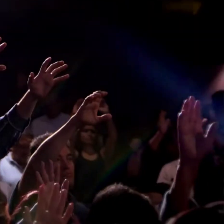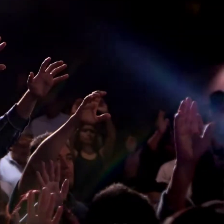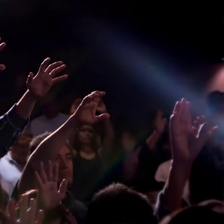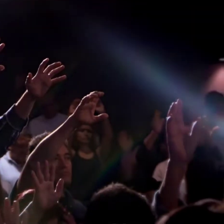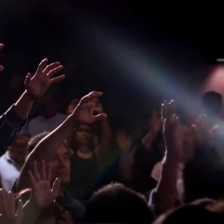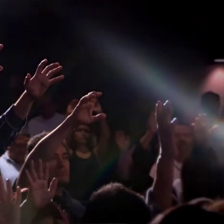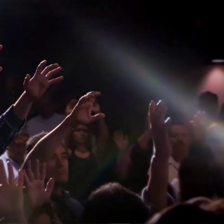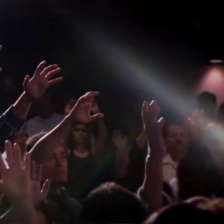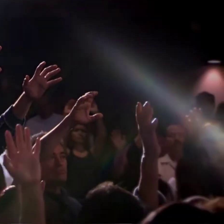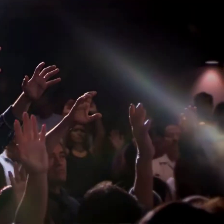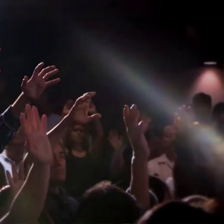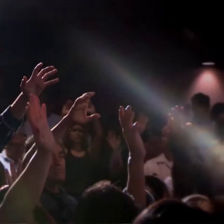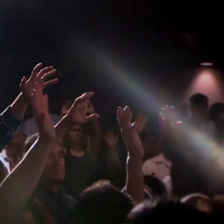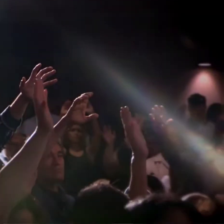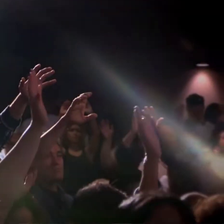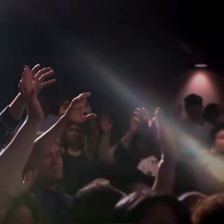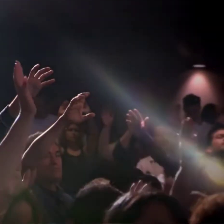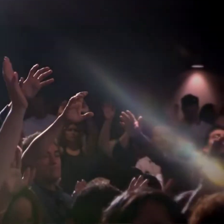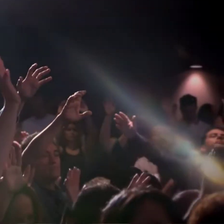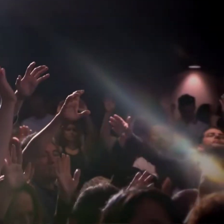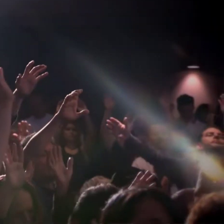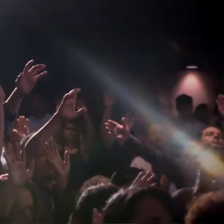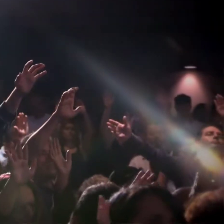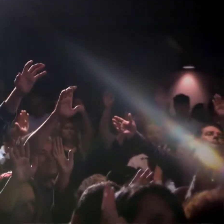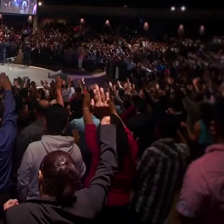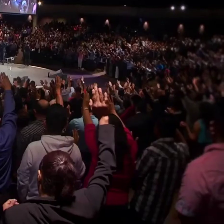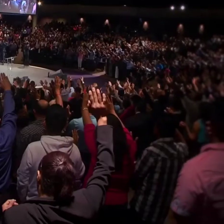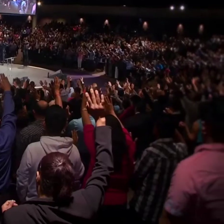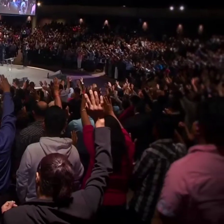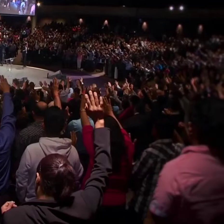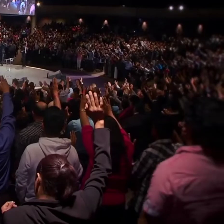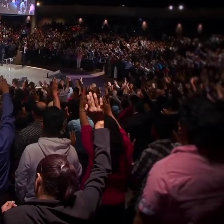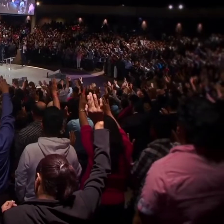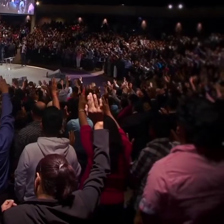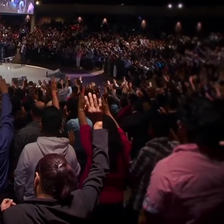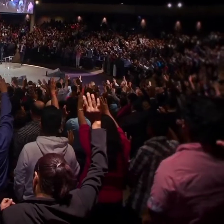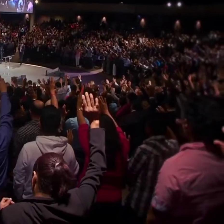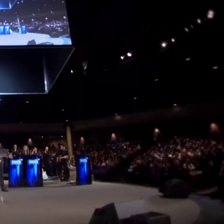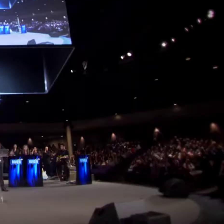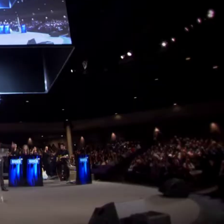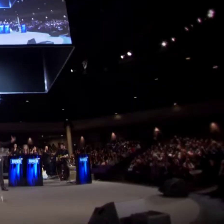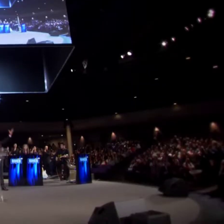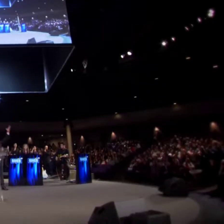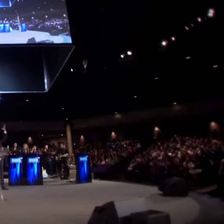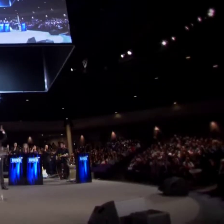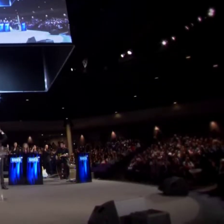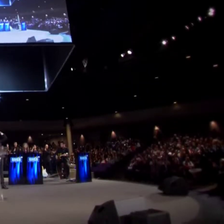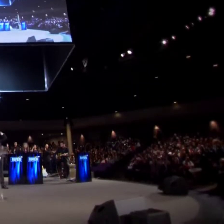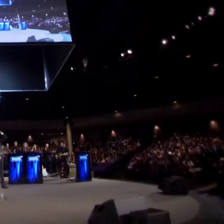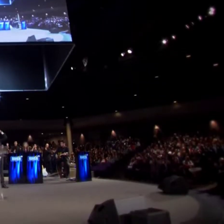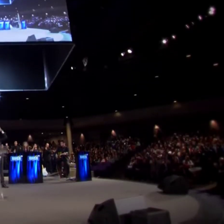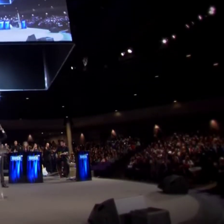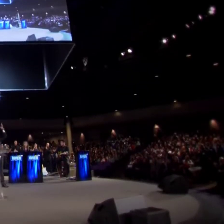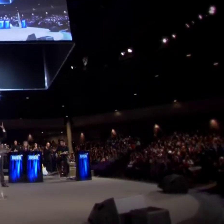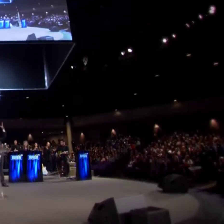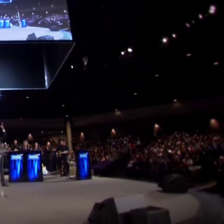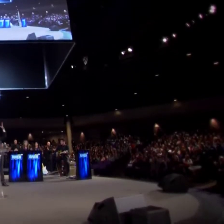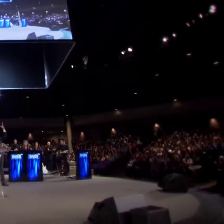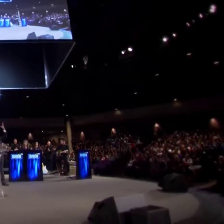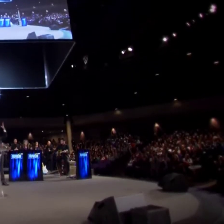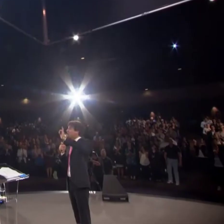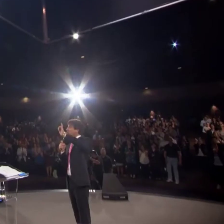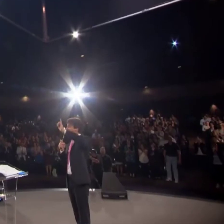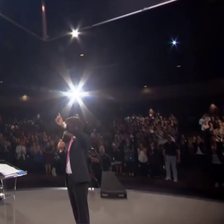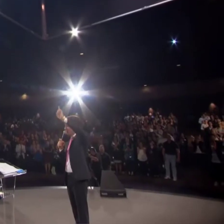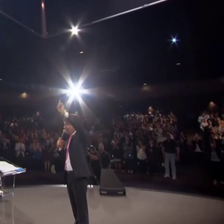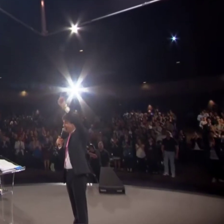Broadway. River Church es un río que no se detendrá